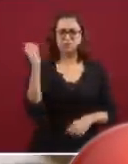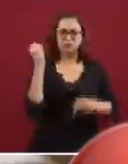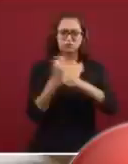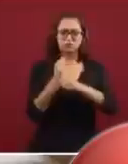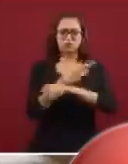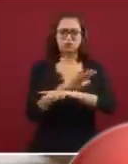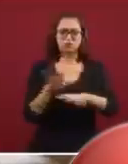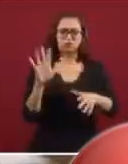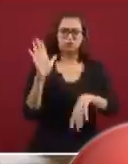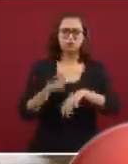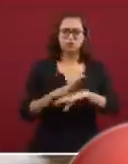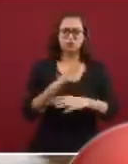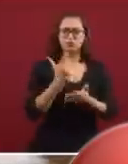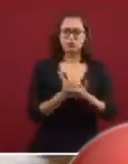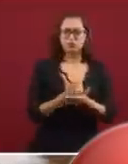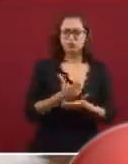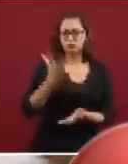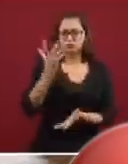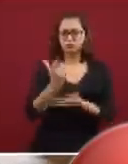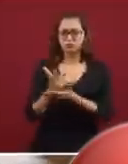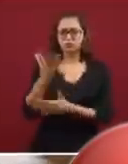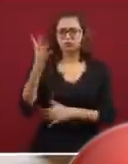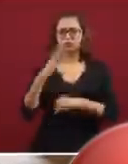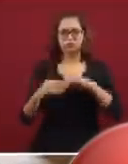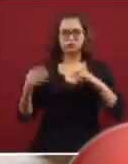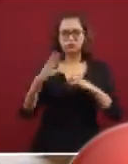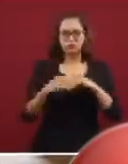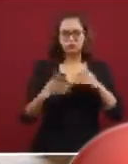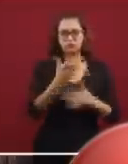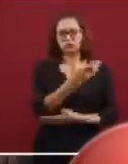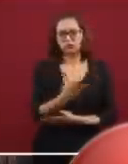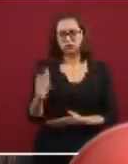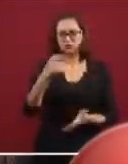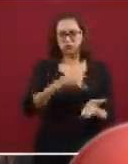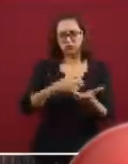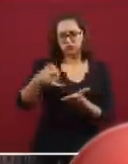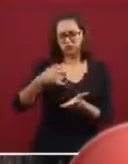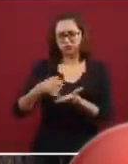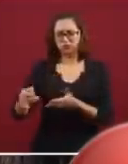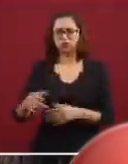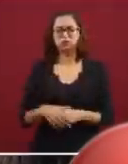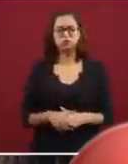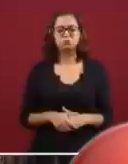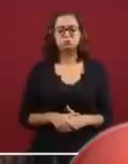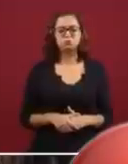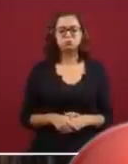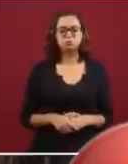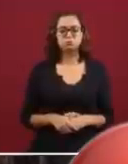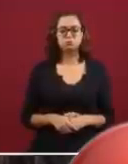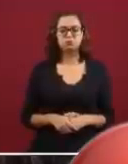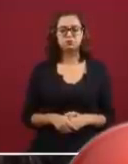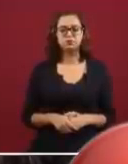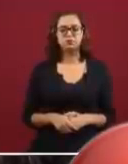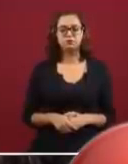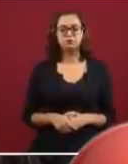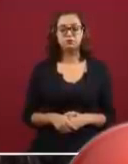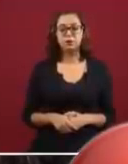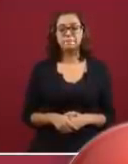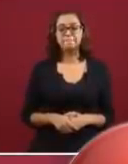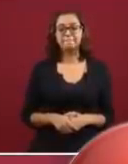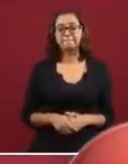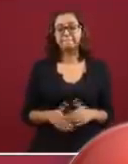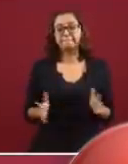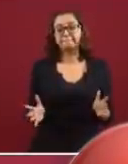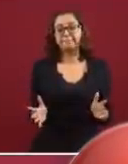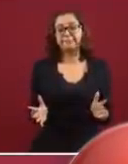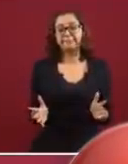el costo de los granos y las cosechas. Por ejemplo, esa es una decisión que